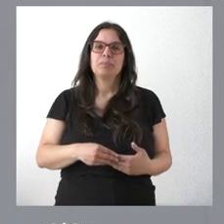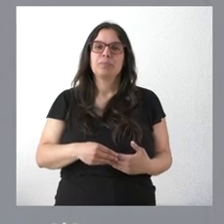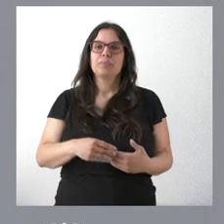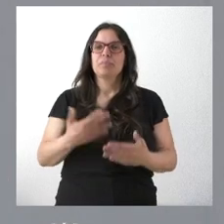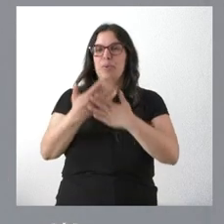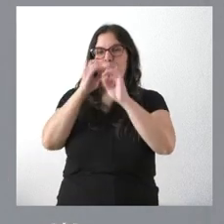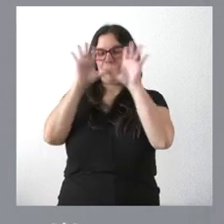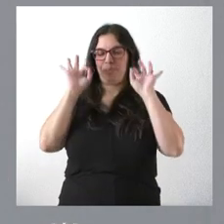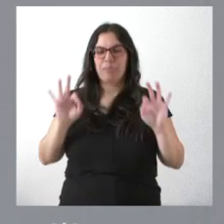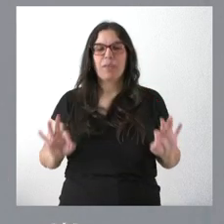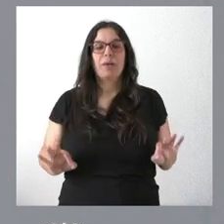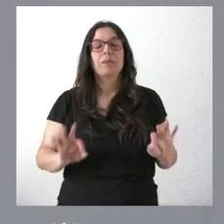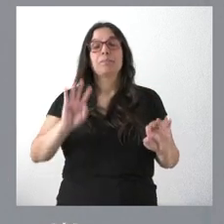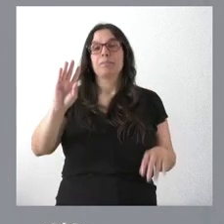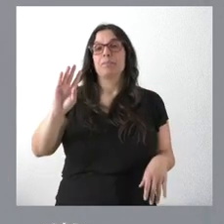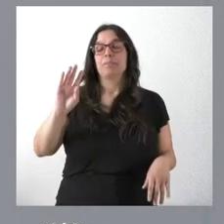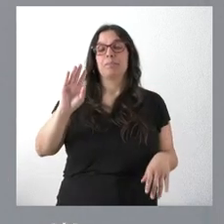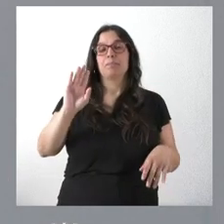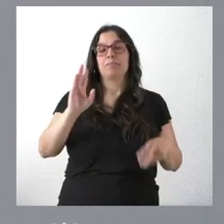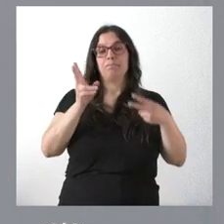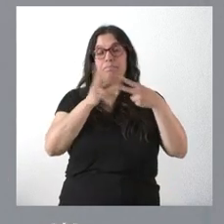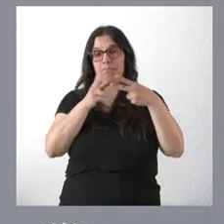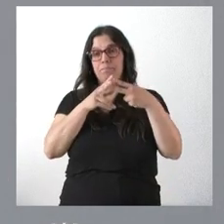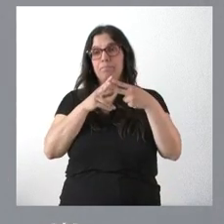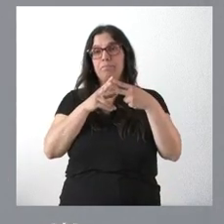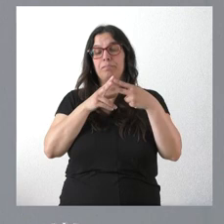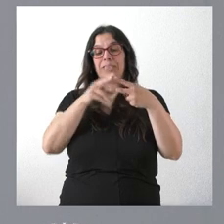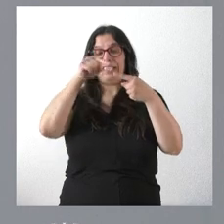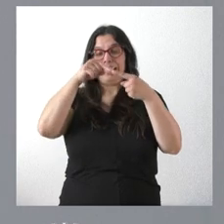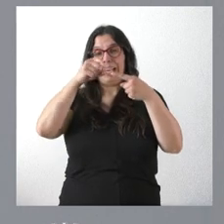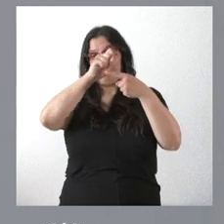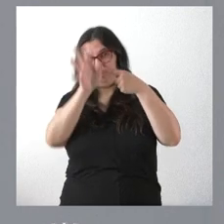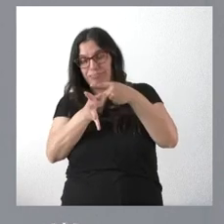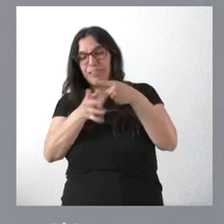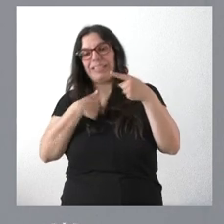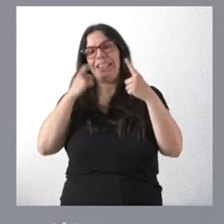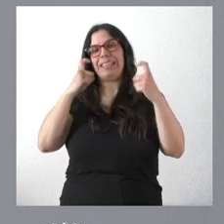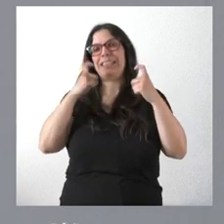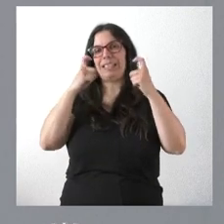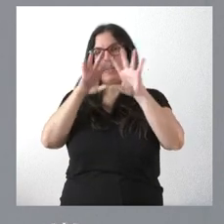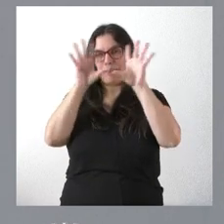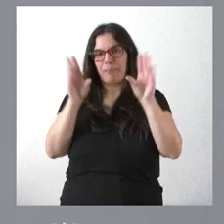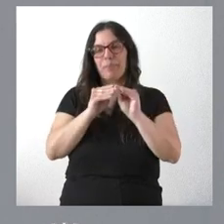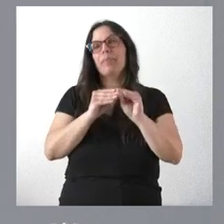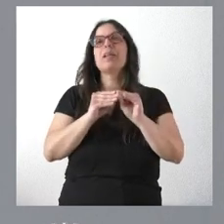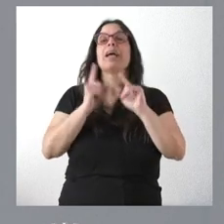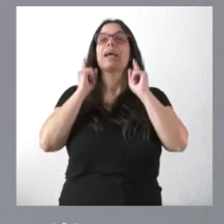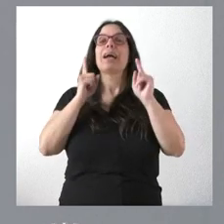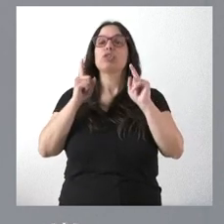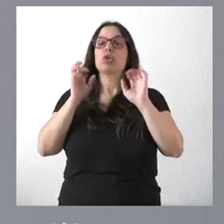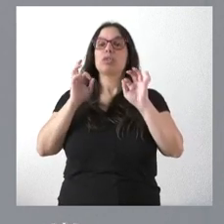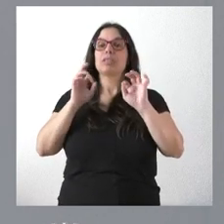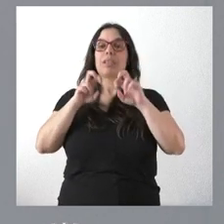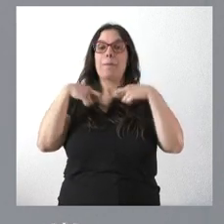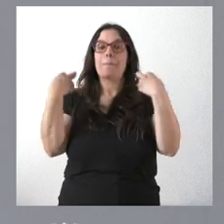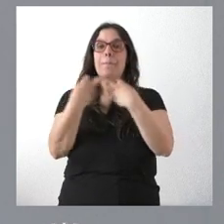aclaración. Plantea varias cuestiones en una sola e intentaré resolver a todas ellas. El caso de la Mesa